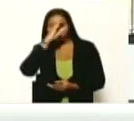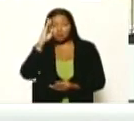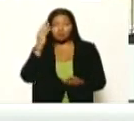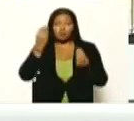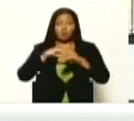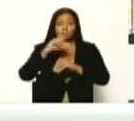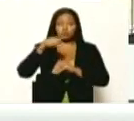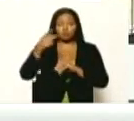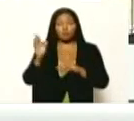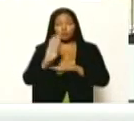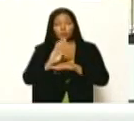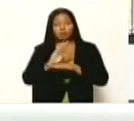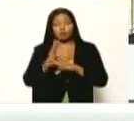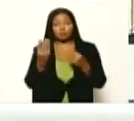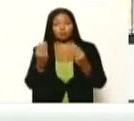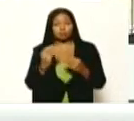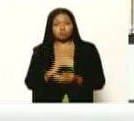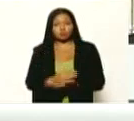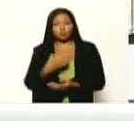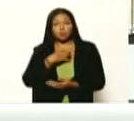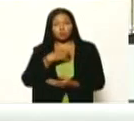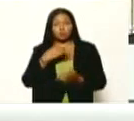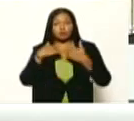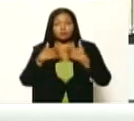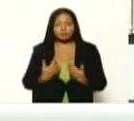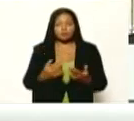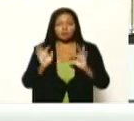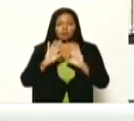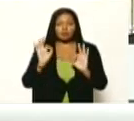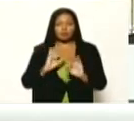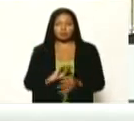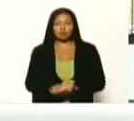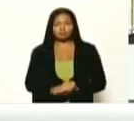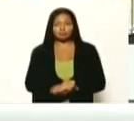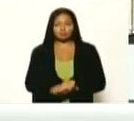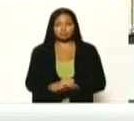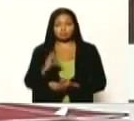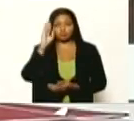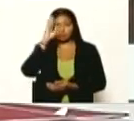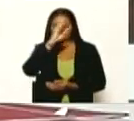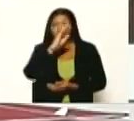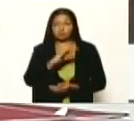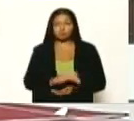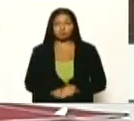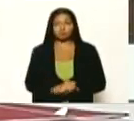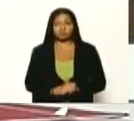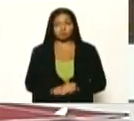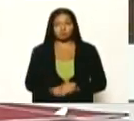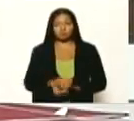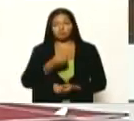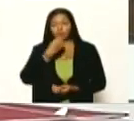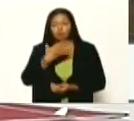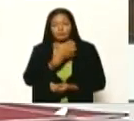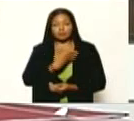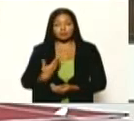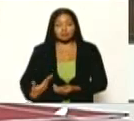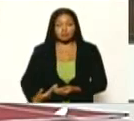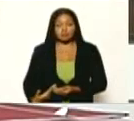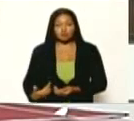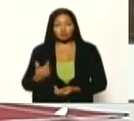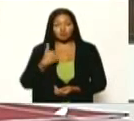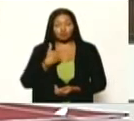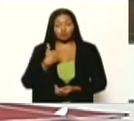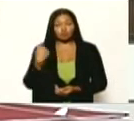que debemos seguir cuidándonos? Que no podemos cansarnos. Diosdado Cabello Rondón. Bueno, presidente, yo solo,